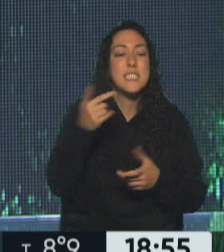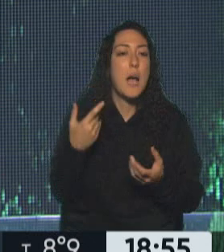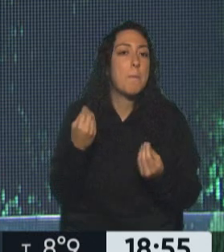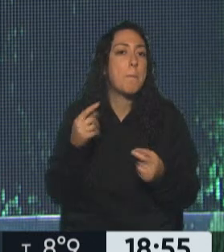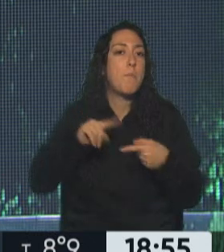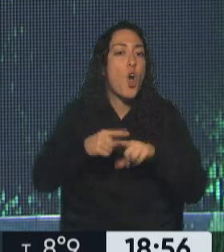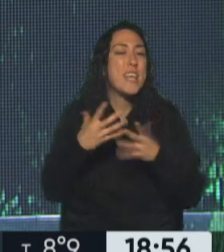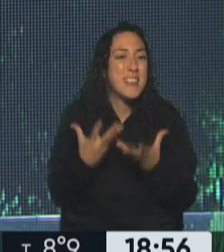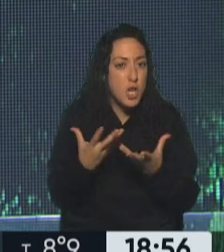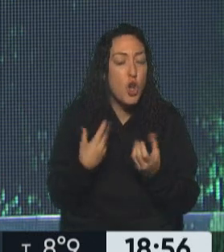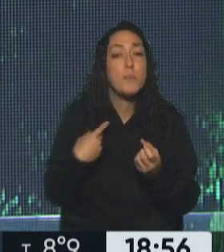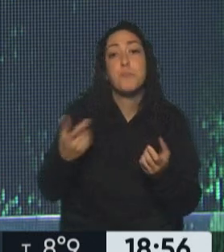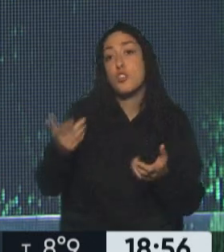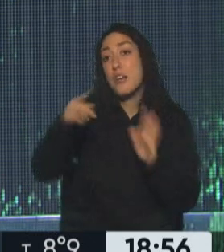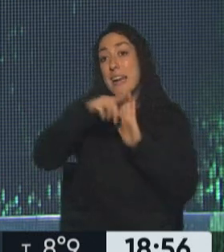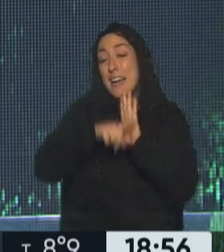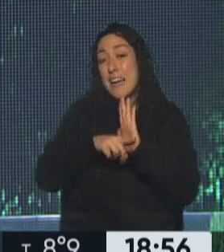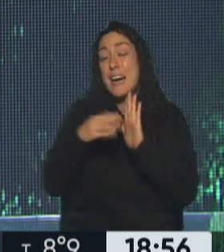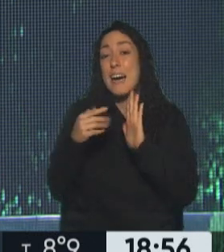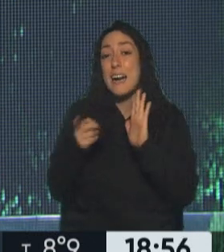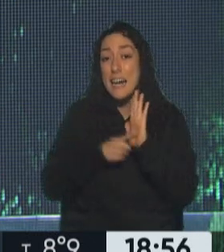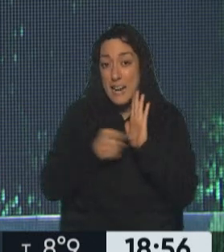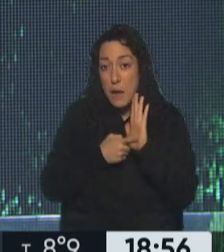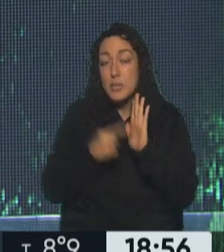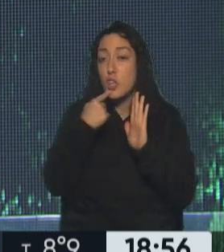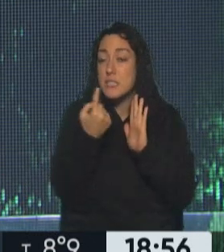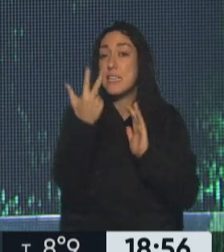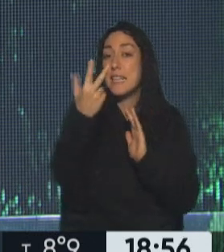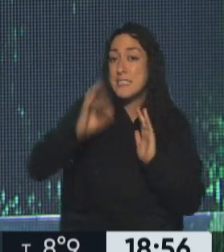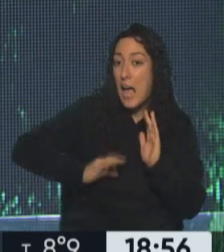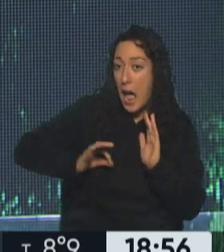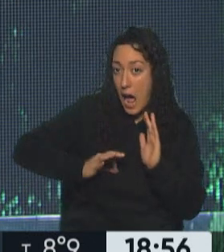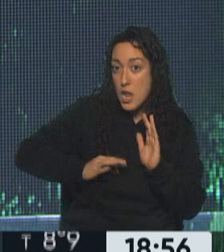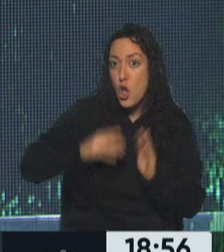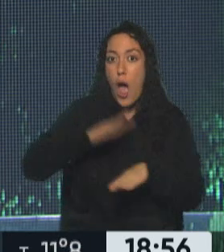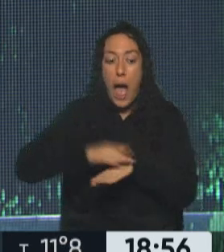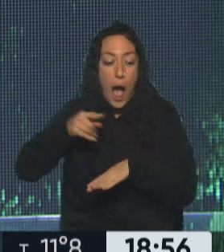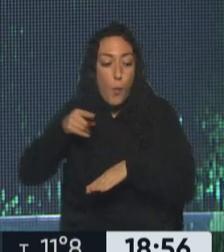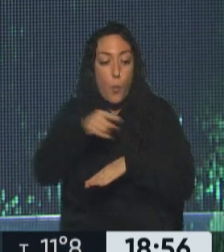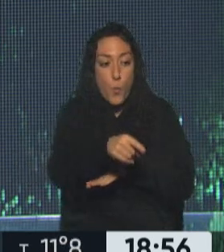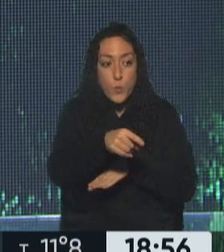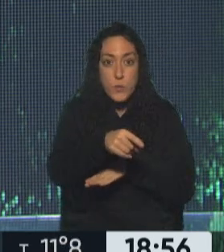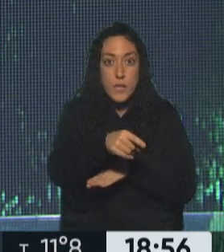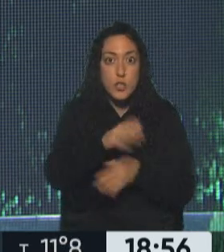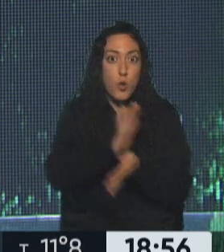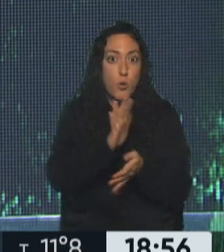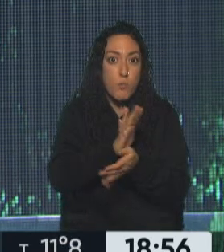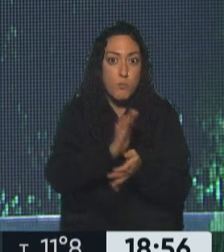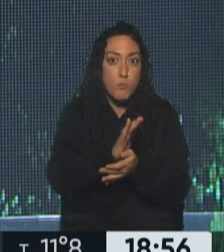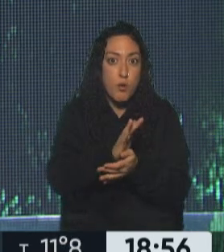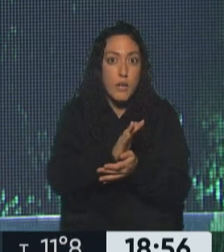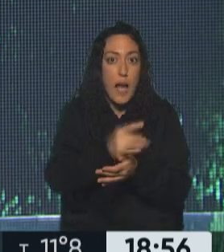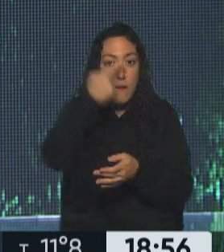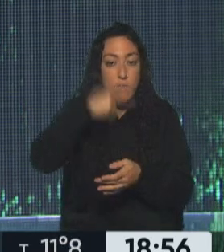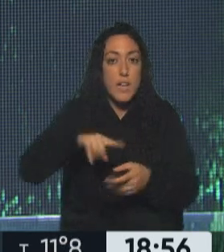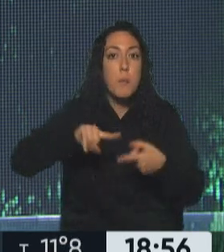El reglamento del Consejo establece que si en el término de 3 años esa acusación no se cristaliza, no se lo manda a